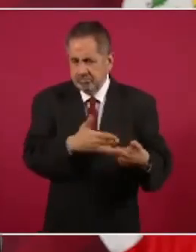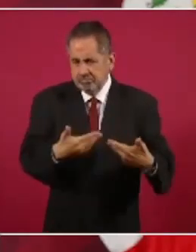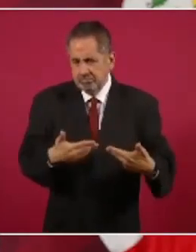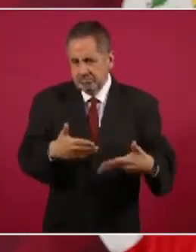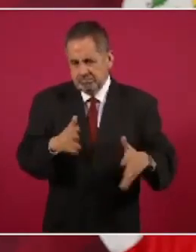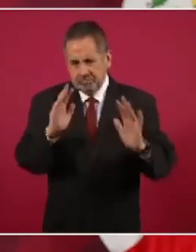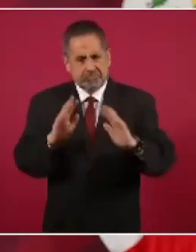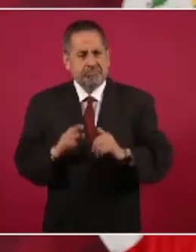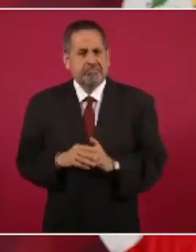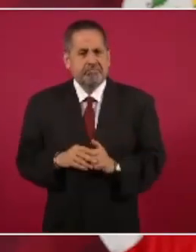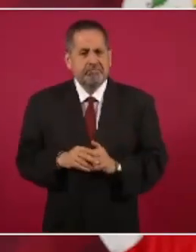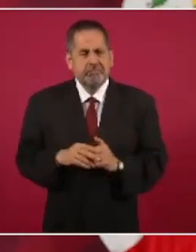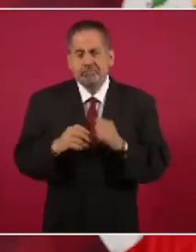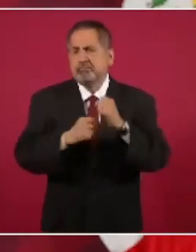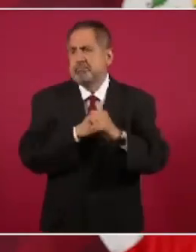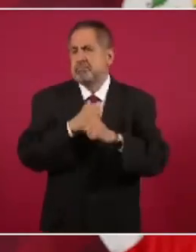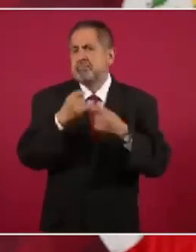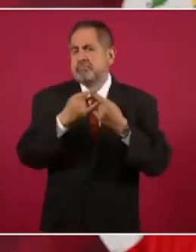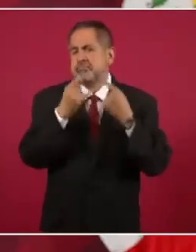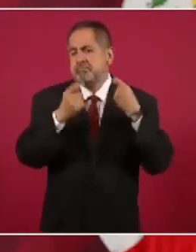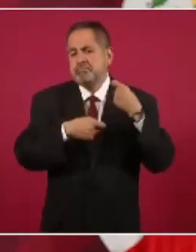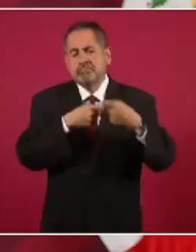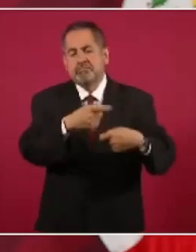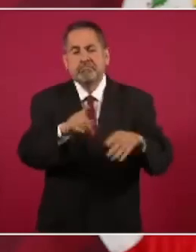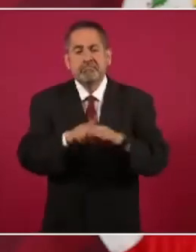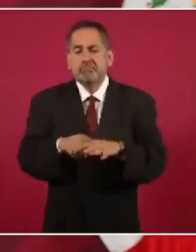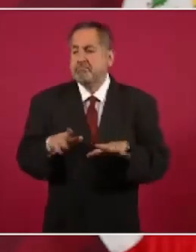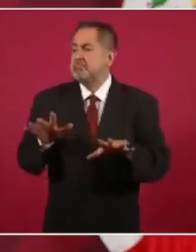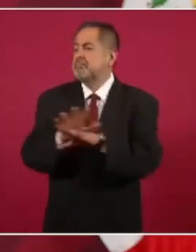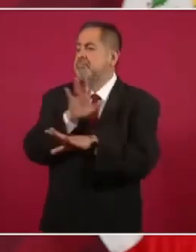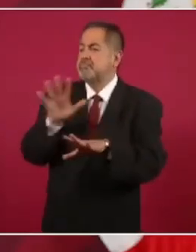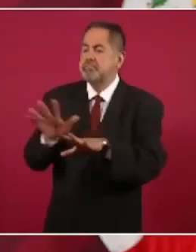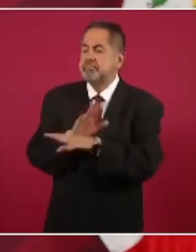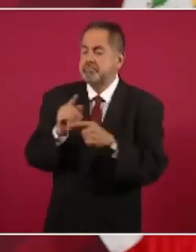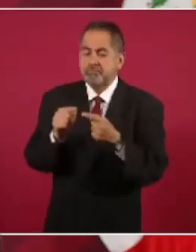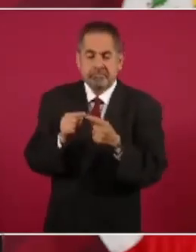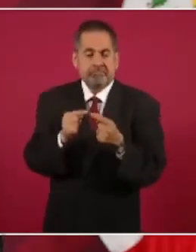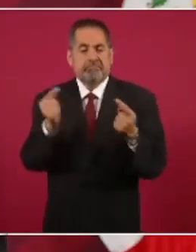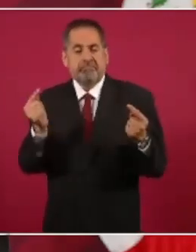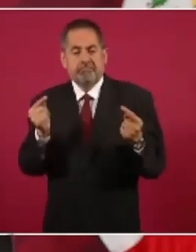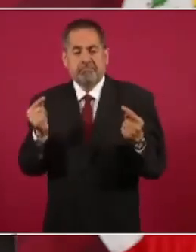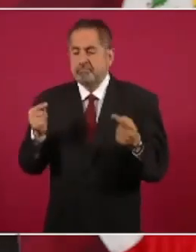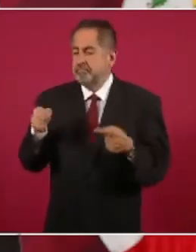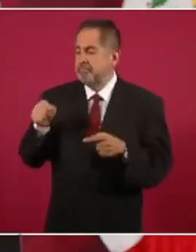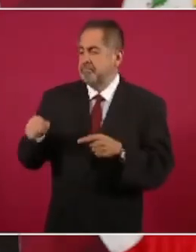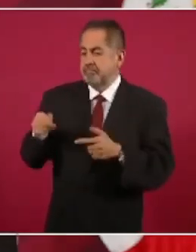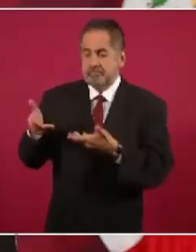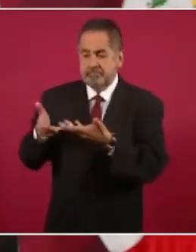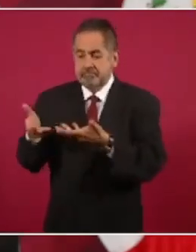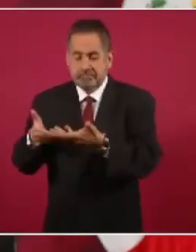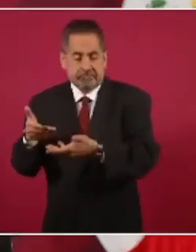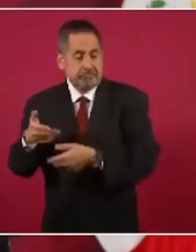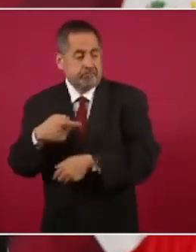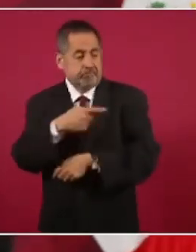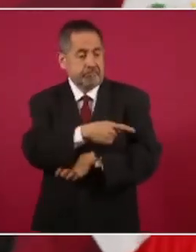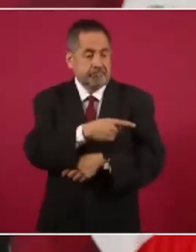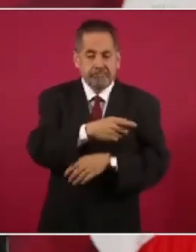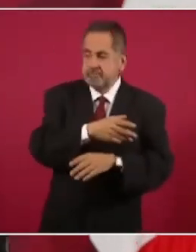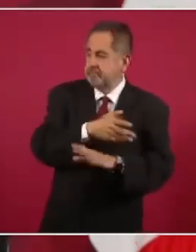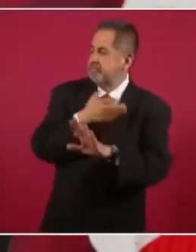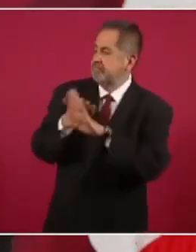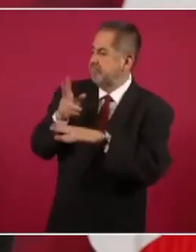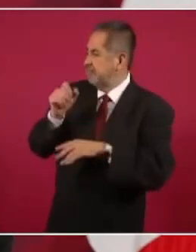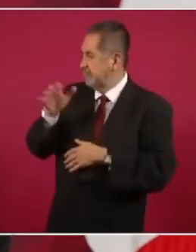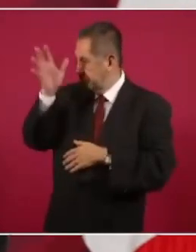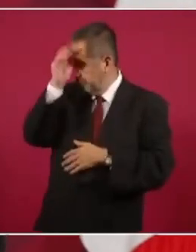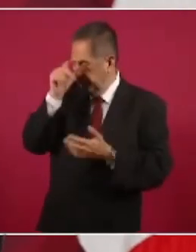porque así ha sido la historia, cada vez que hay una transformación, pues hay una reacción, por eso se habla de los reaccionarios.